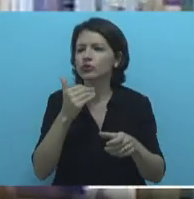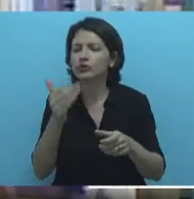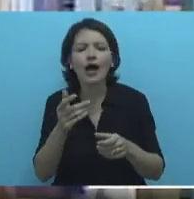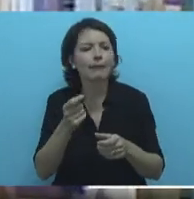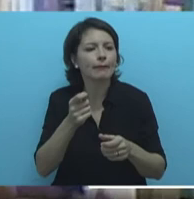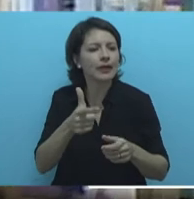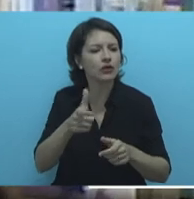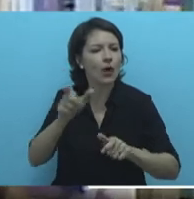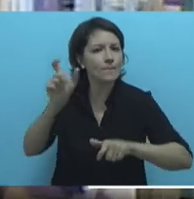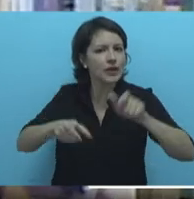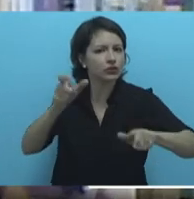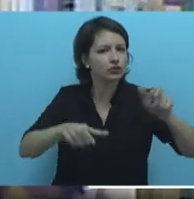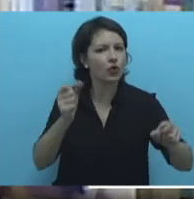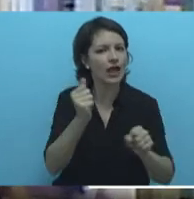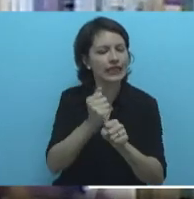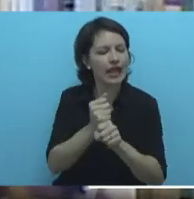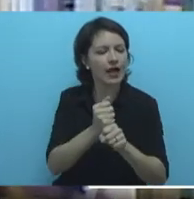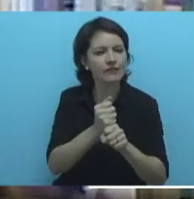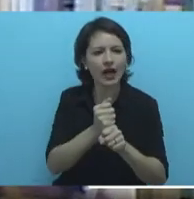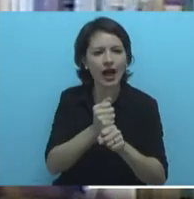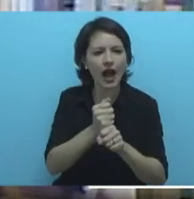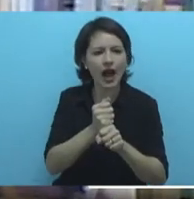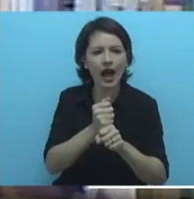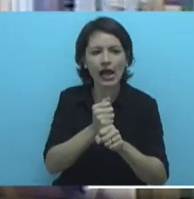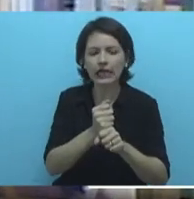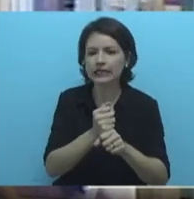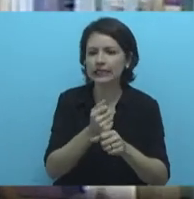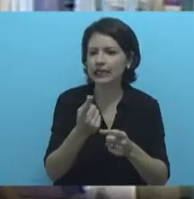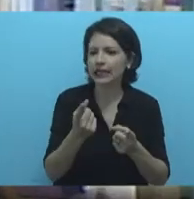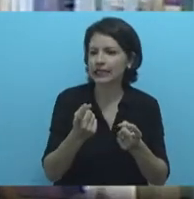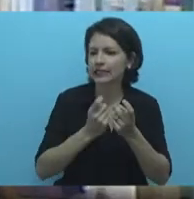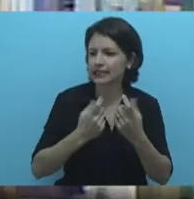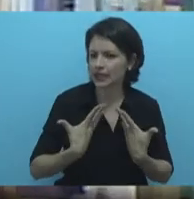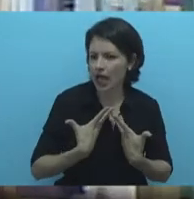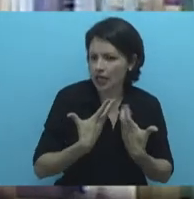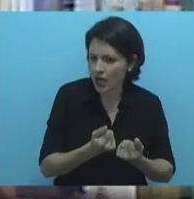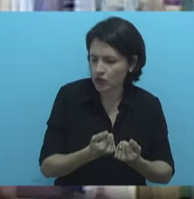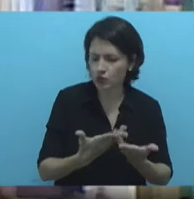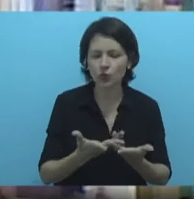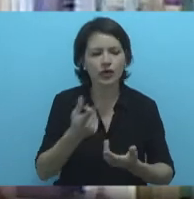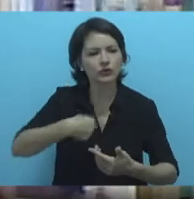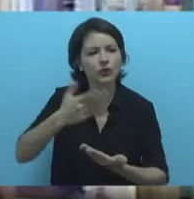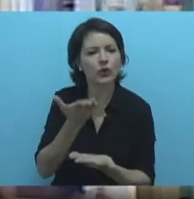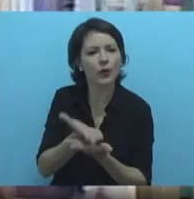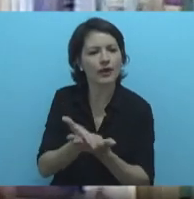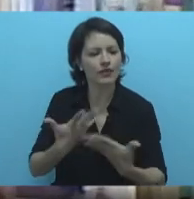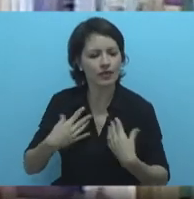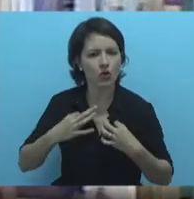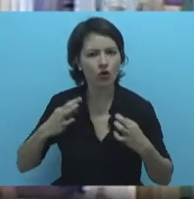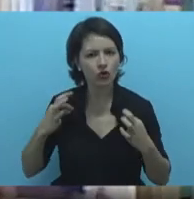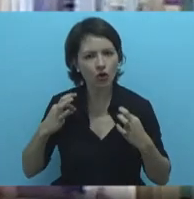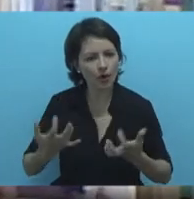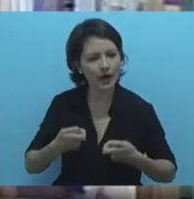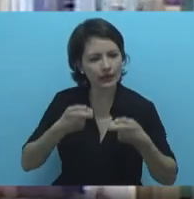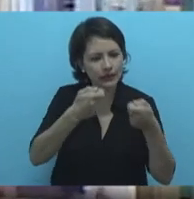grande uno que se le brindan los elementos de protección personal pedimos que haya acompañamiento desde el equipo de